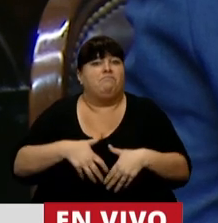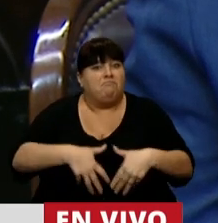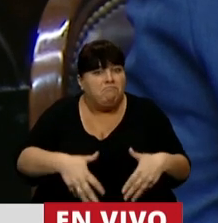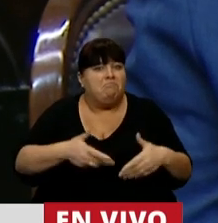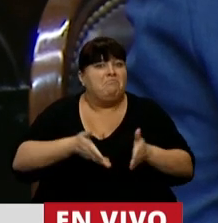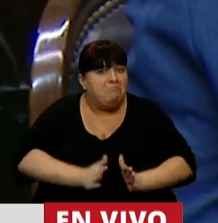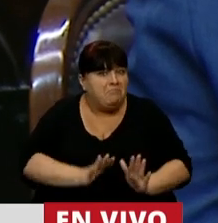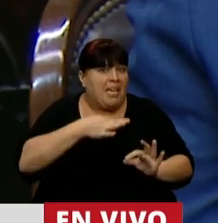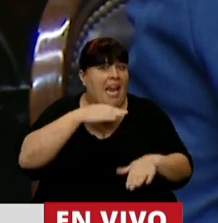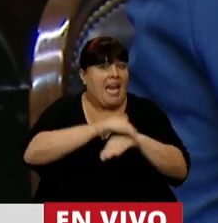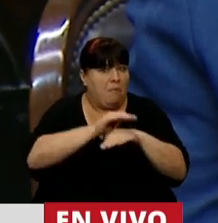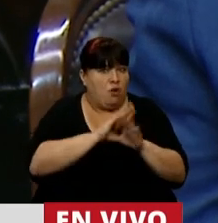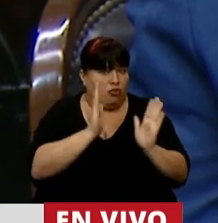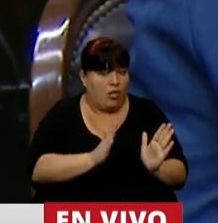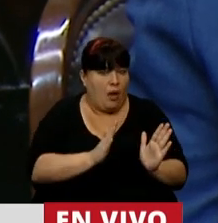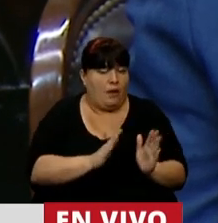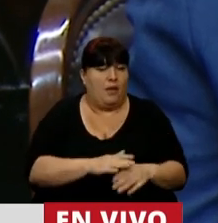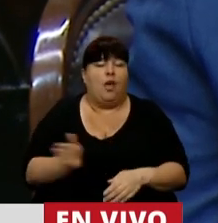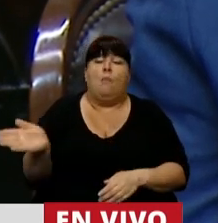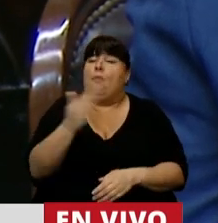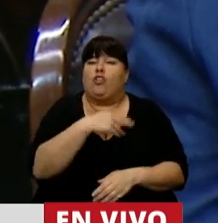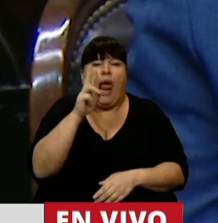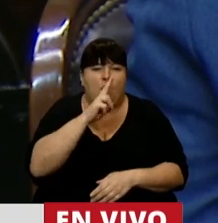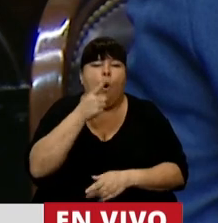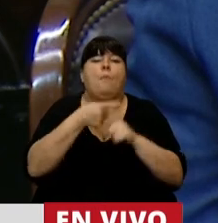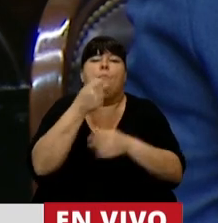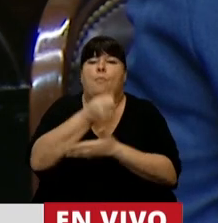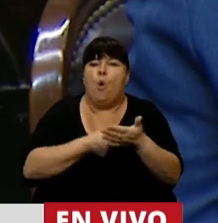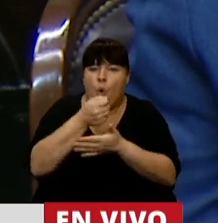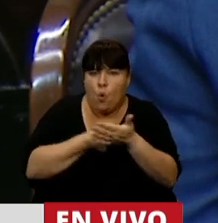maternidad y procreación responsables. Por todas ellas, por la lucha